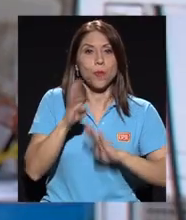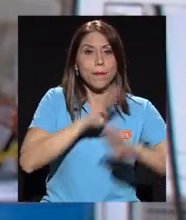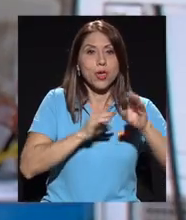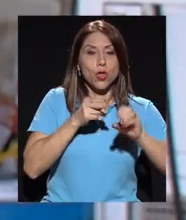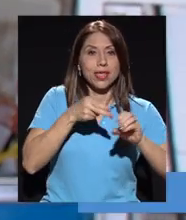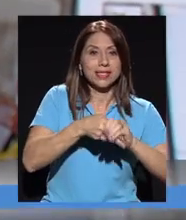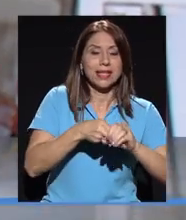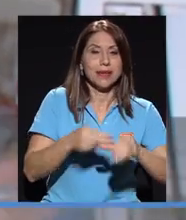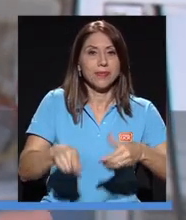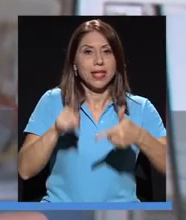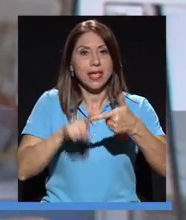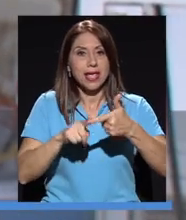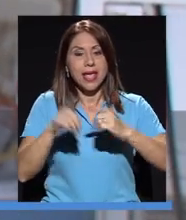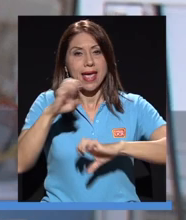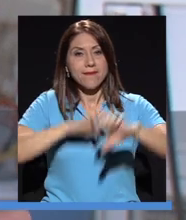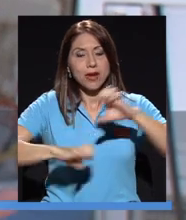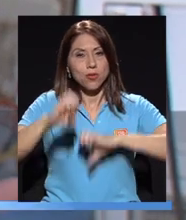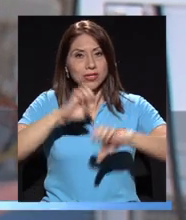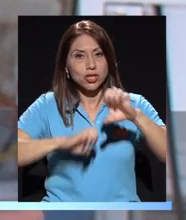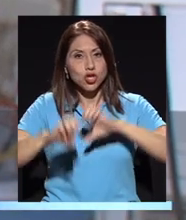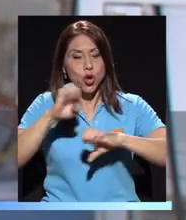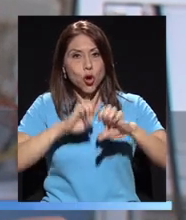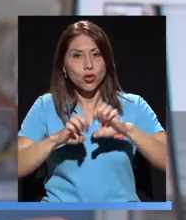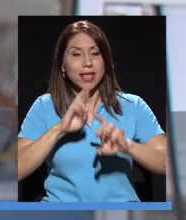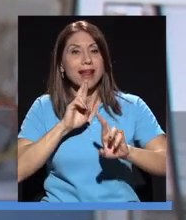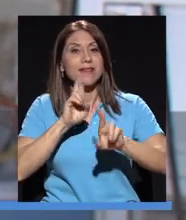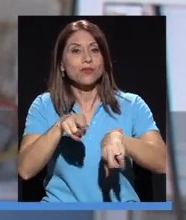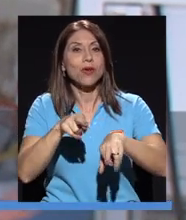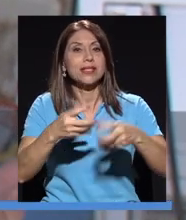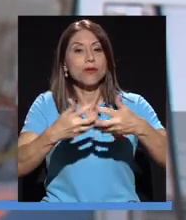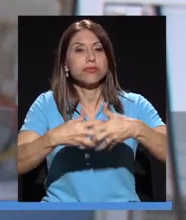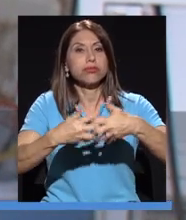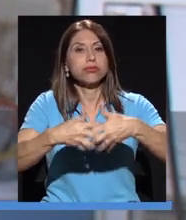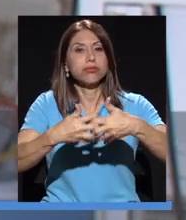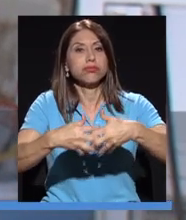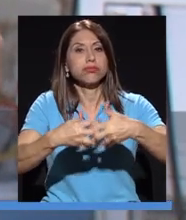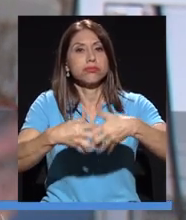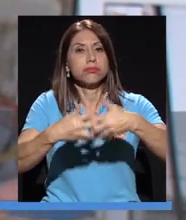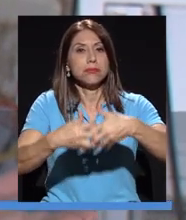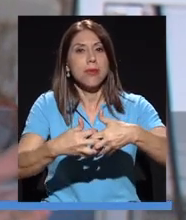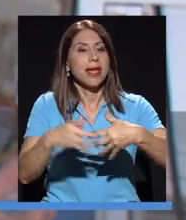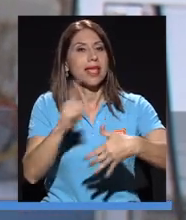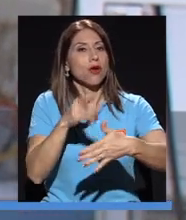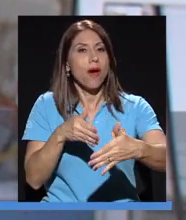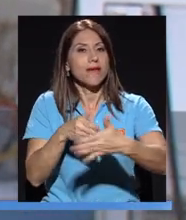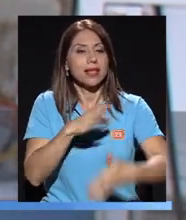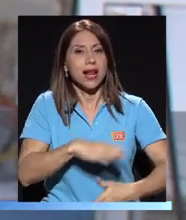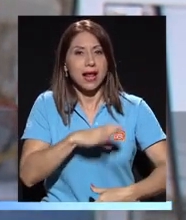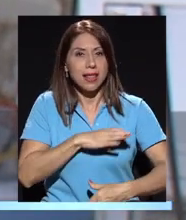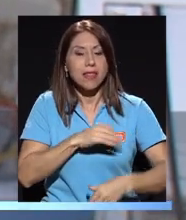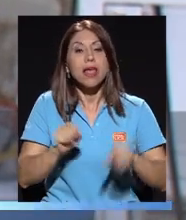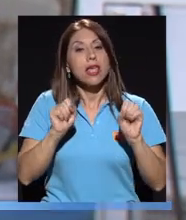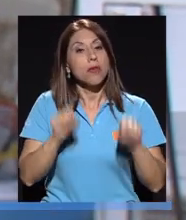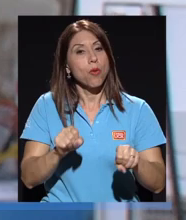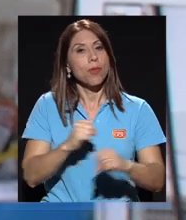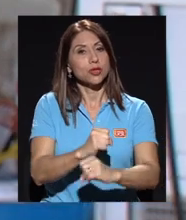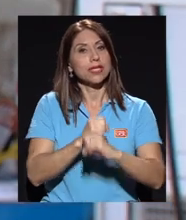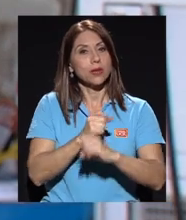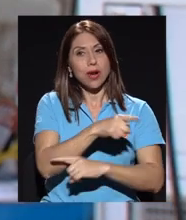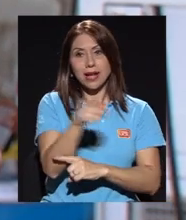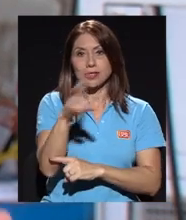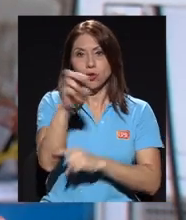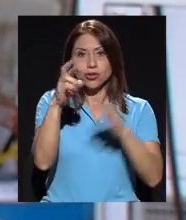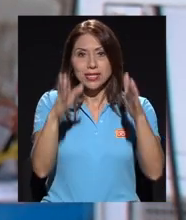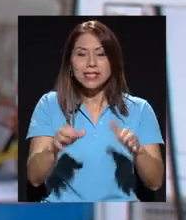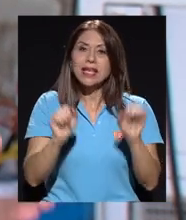otra parte es la evaluación de la respuesta en los motores, de manera que no afecten la calidad y que podamos asegurarle al costarricense